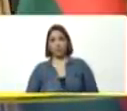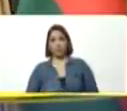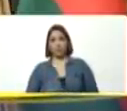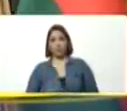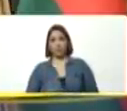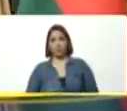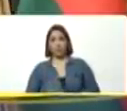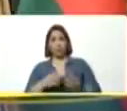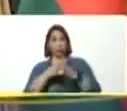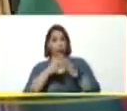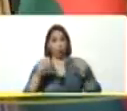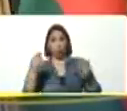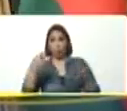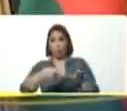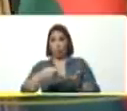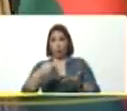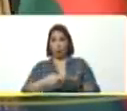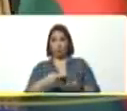todo,